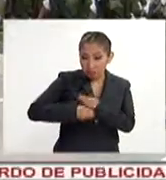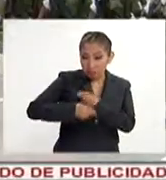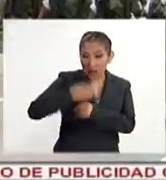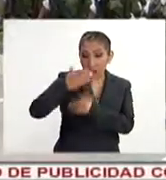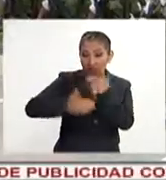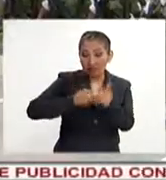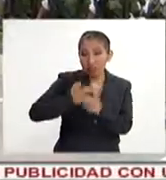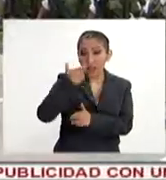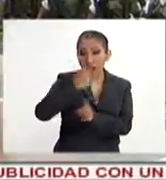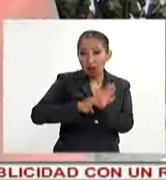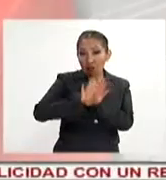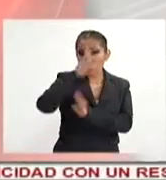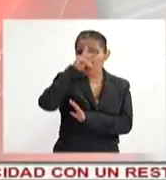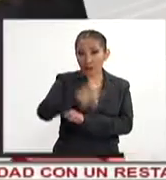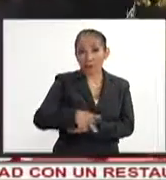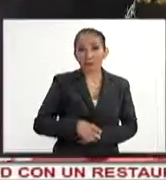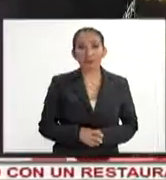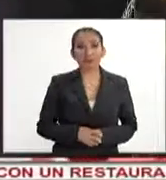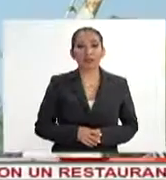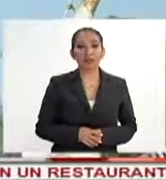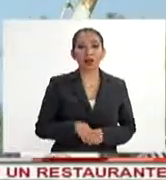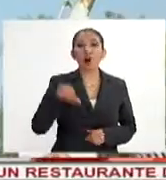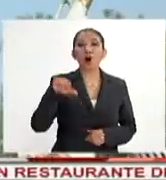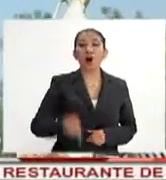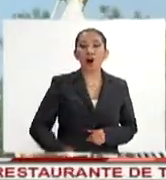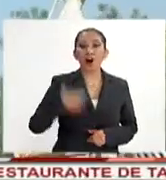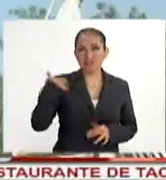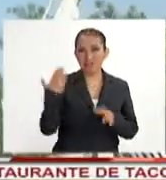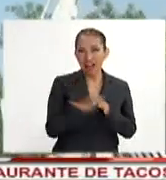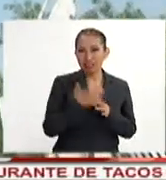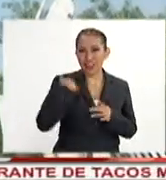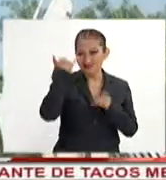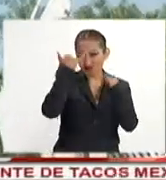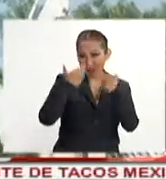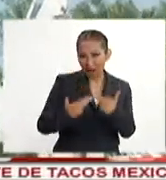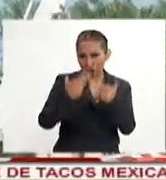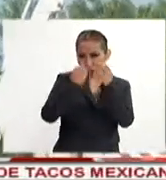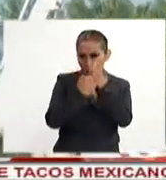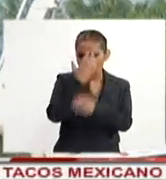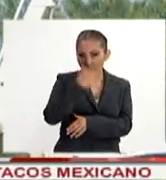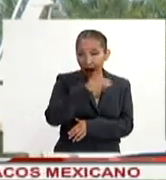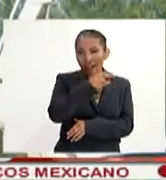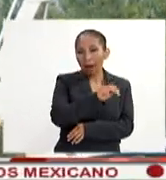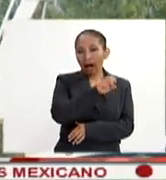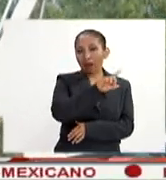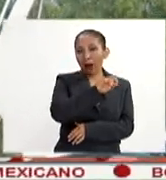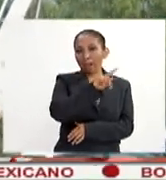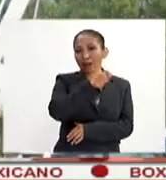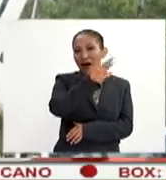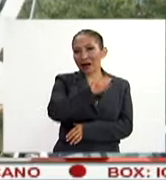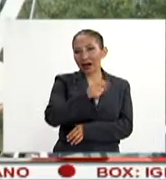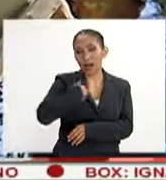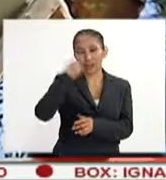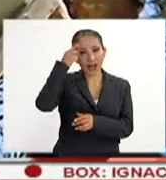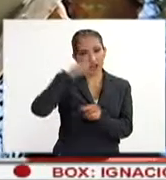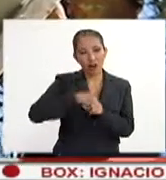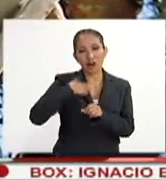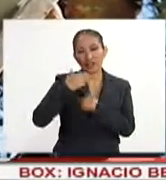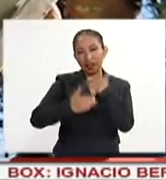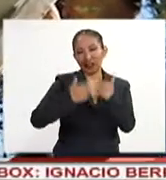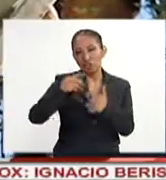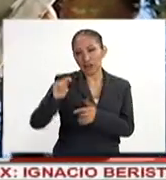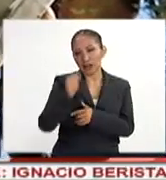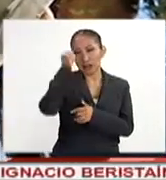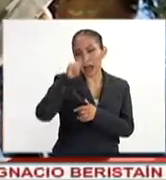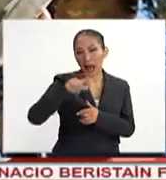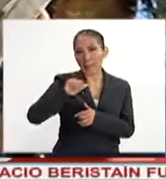economía nacional. Hoy en nuestra sección de emprendedores, Manuel Benjamín Parra Castillo, director de Desarrollo